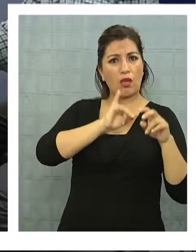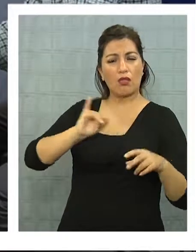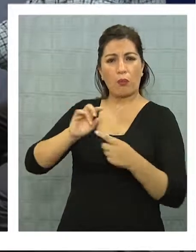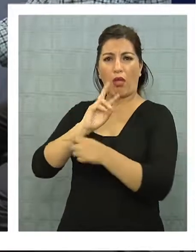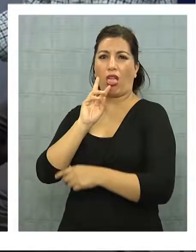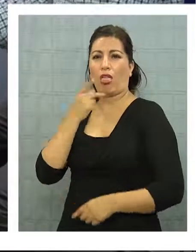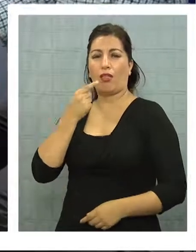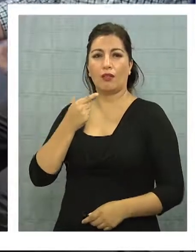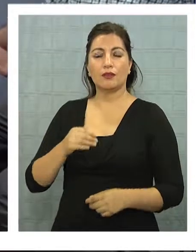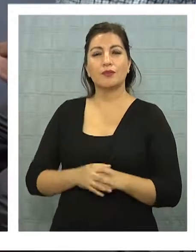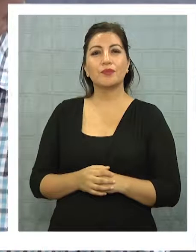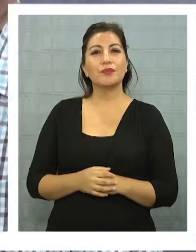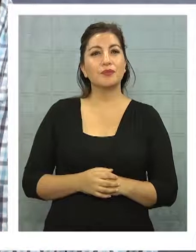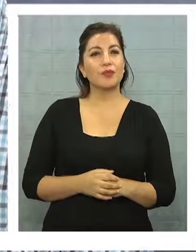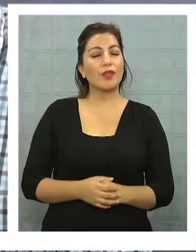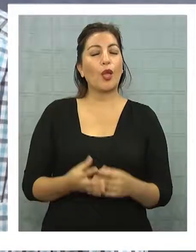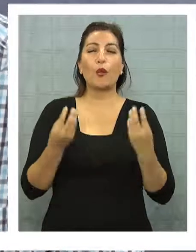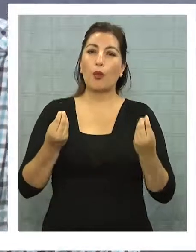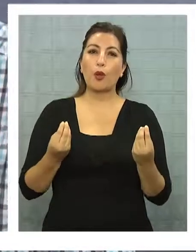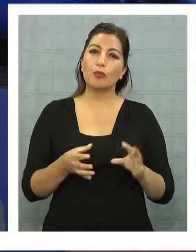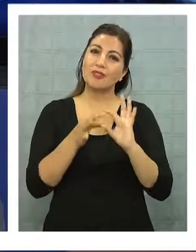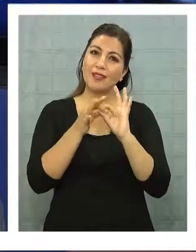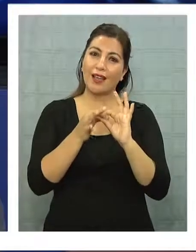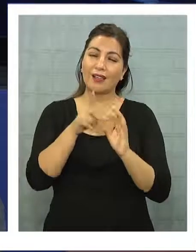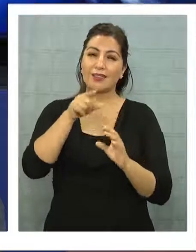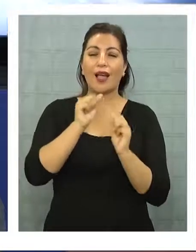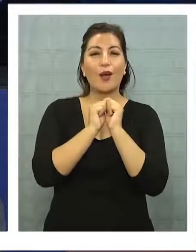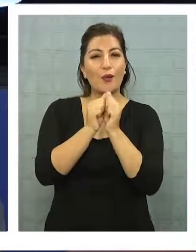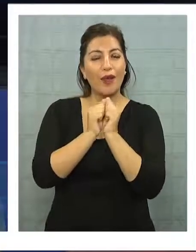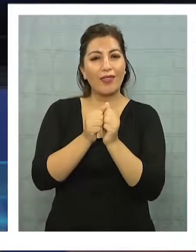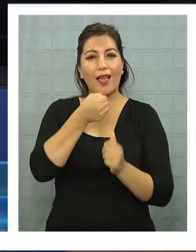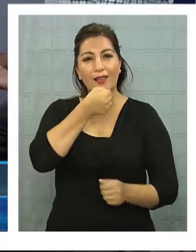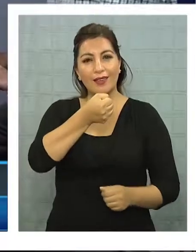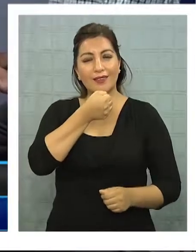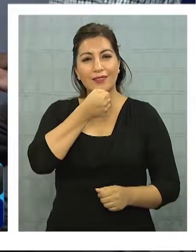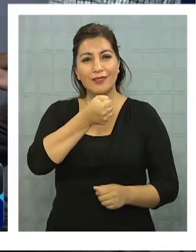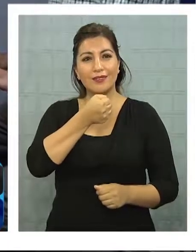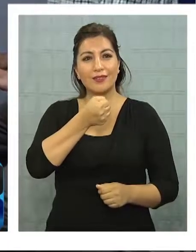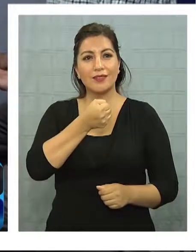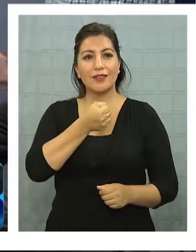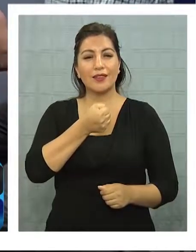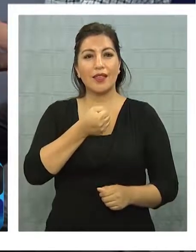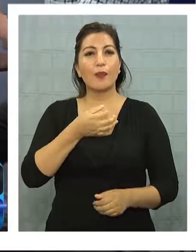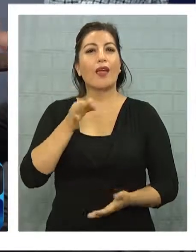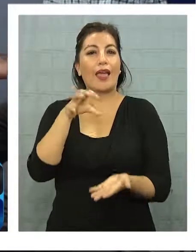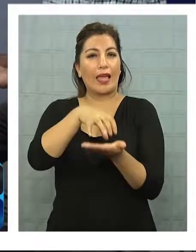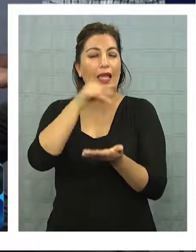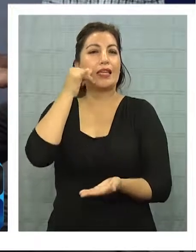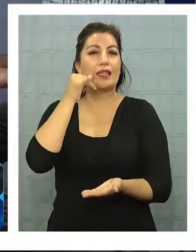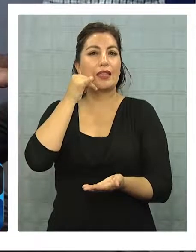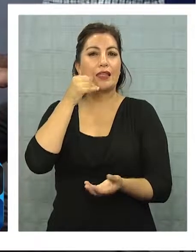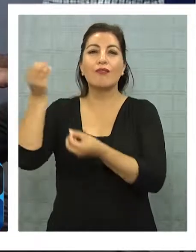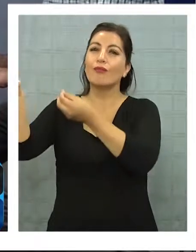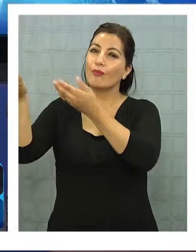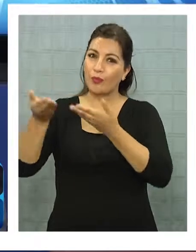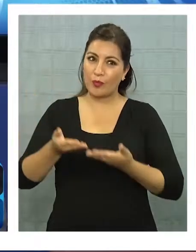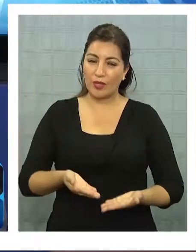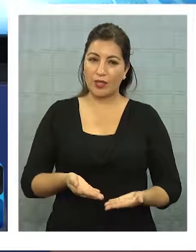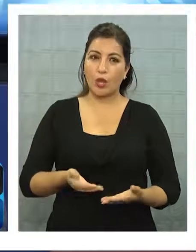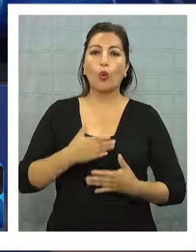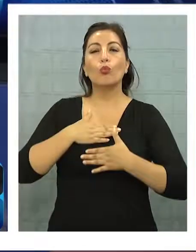traguen a una AFP y ahora estamos monopolizados entre dos o tres y ya eso va camino del monopolio como muchas otras